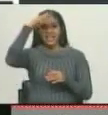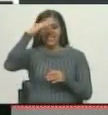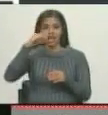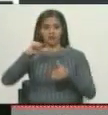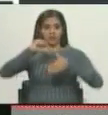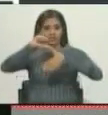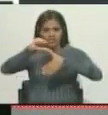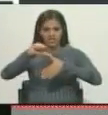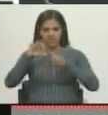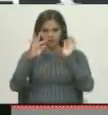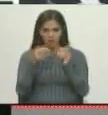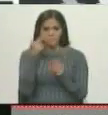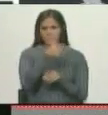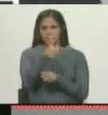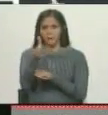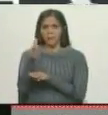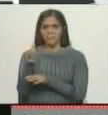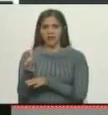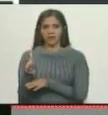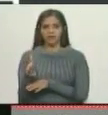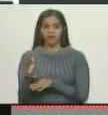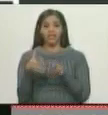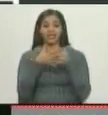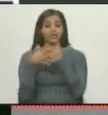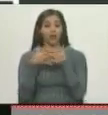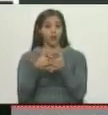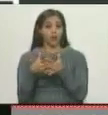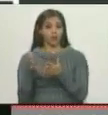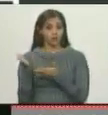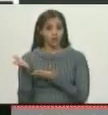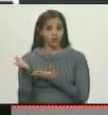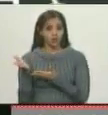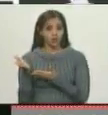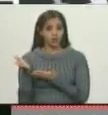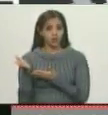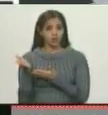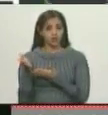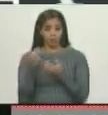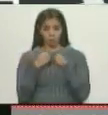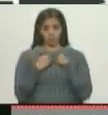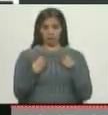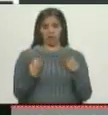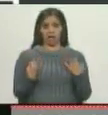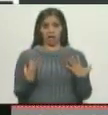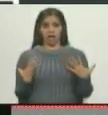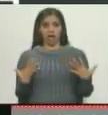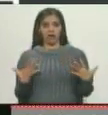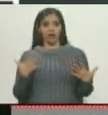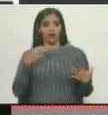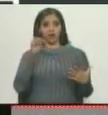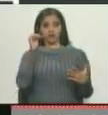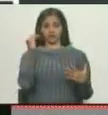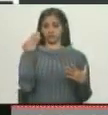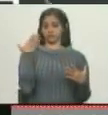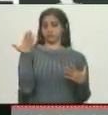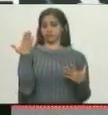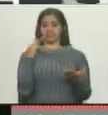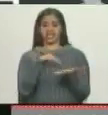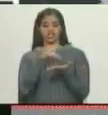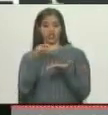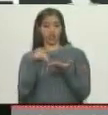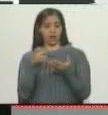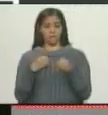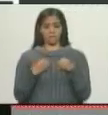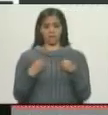centroamericano. Y todo ese odio, ¿de dónde viene? De los supremacistas blancos, de lo que llaman nacionalistas blancos,